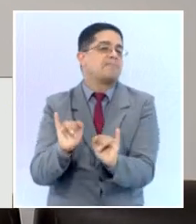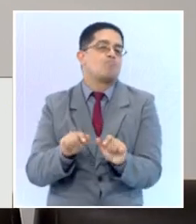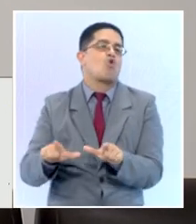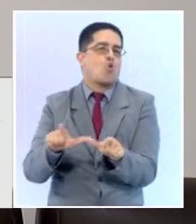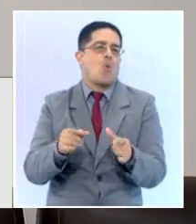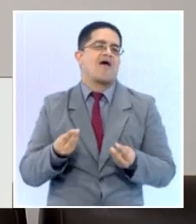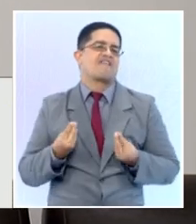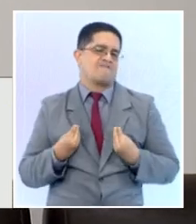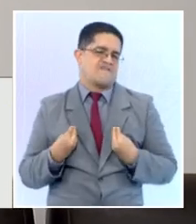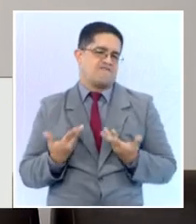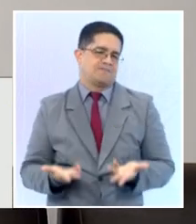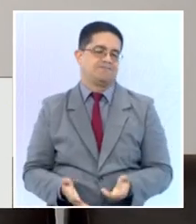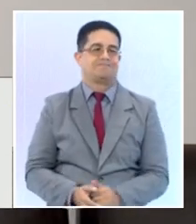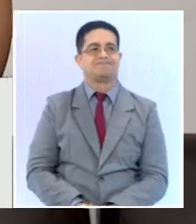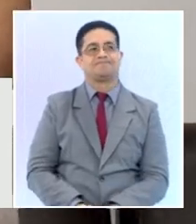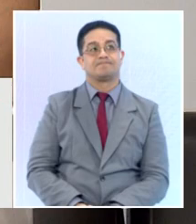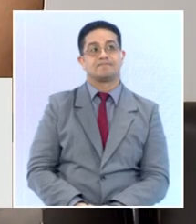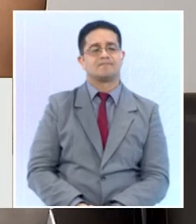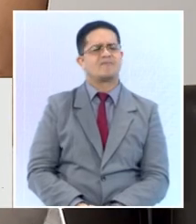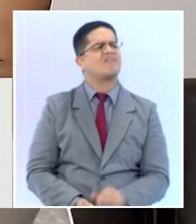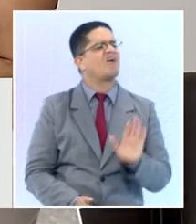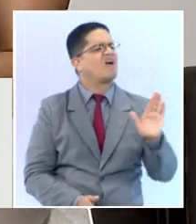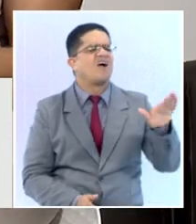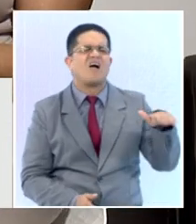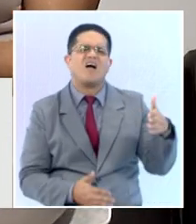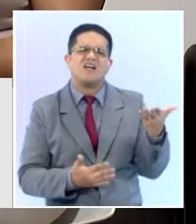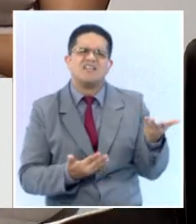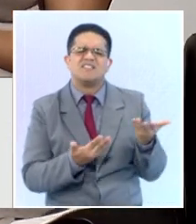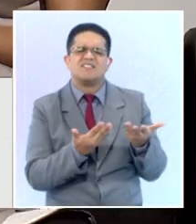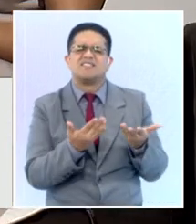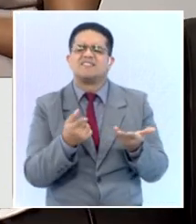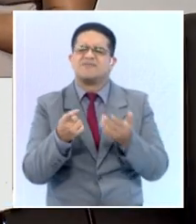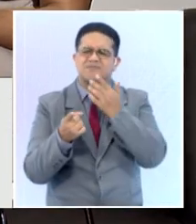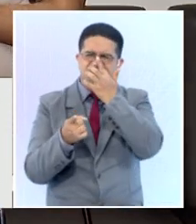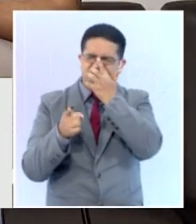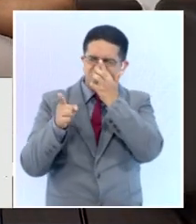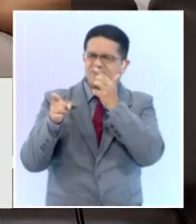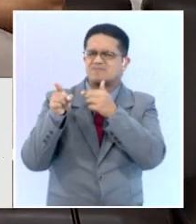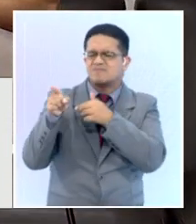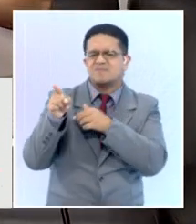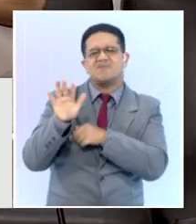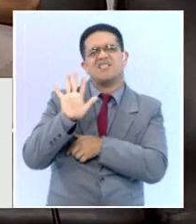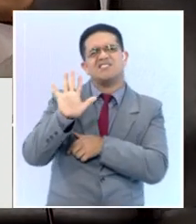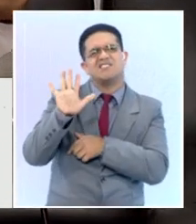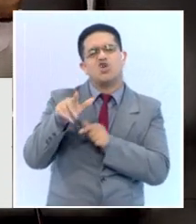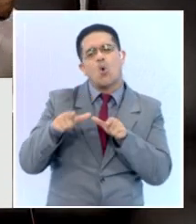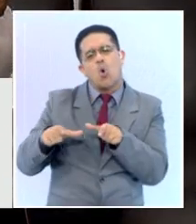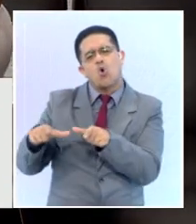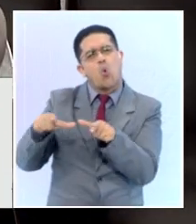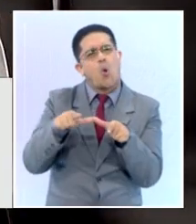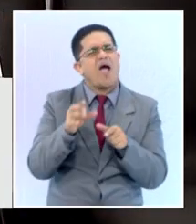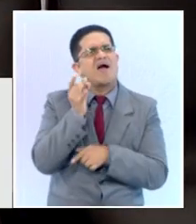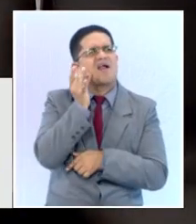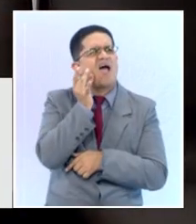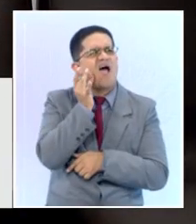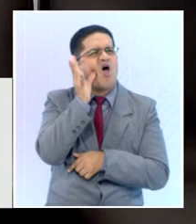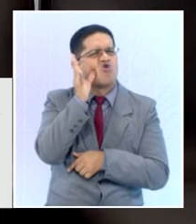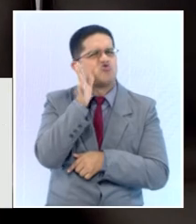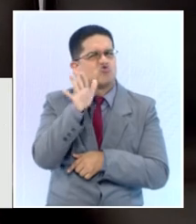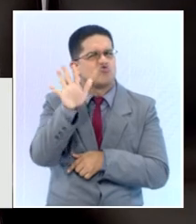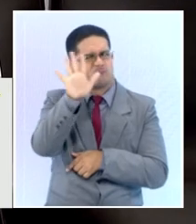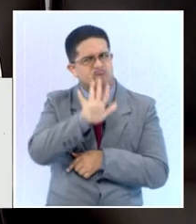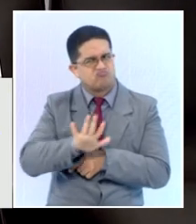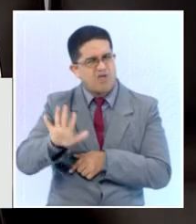donde nos toque Quisiera saber qué factores han incidido en que esas cinco zonas azules tengan una